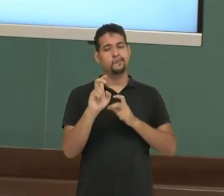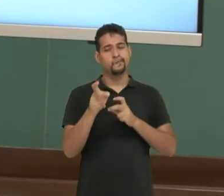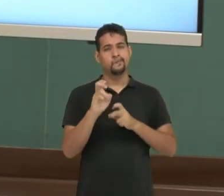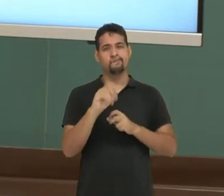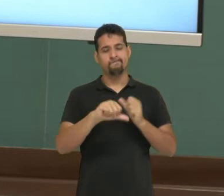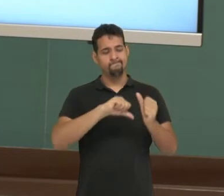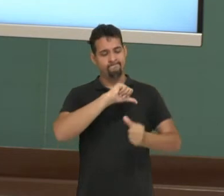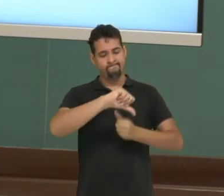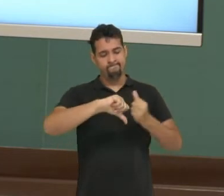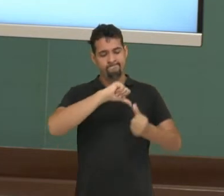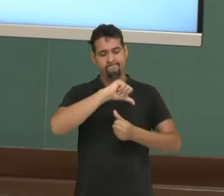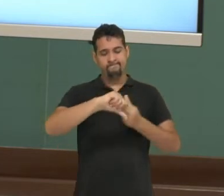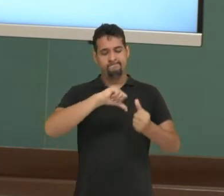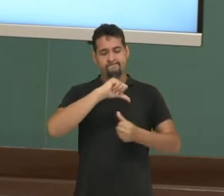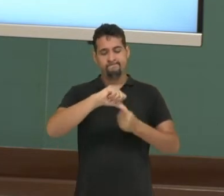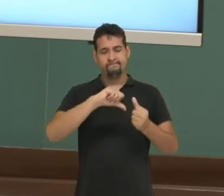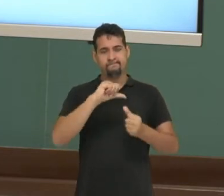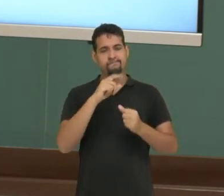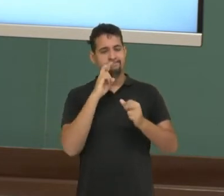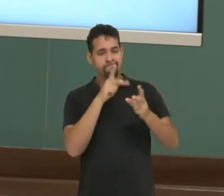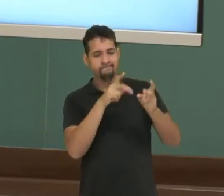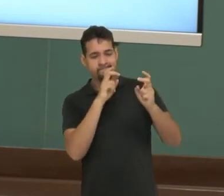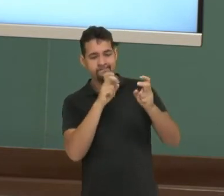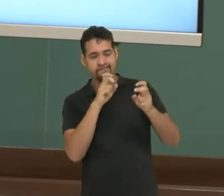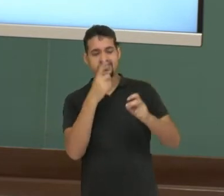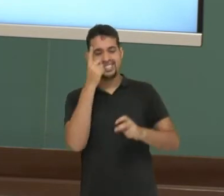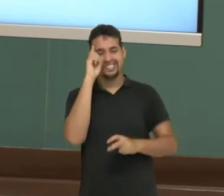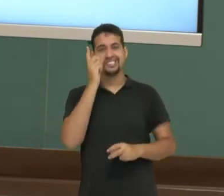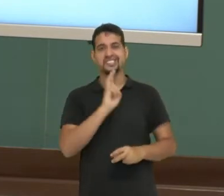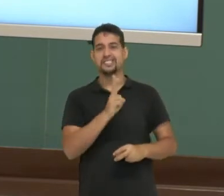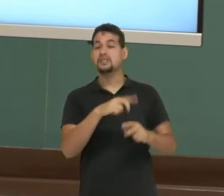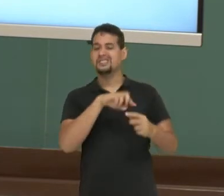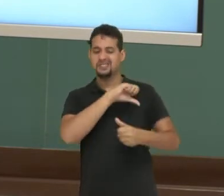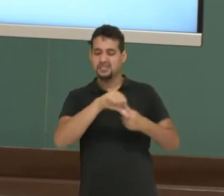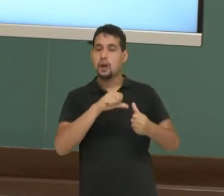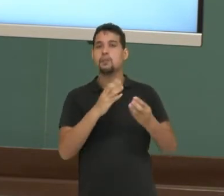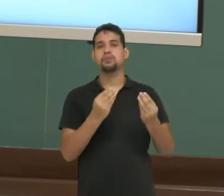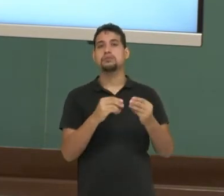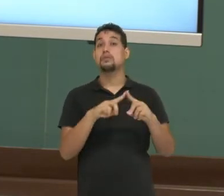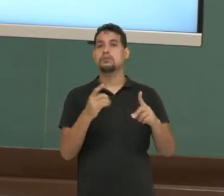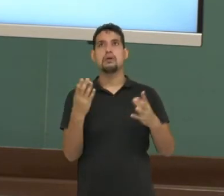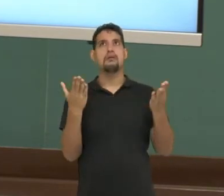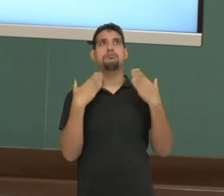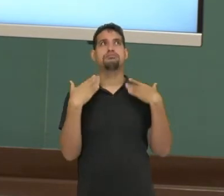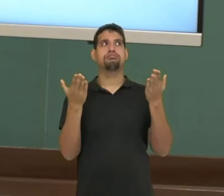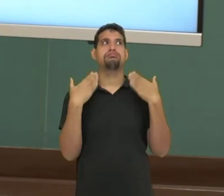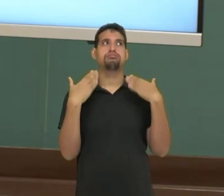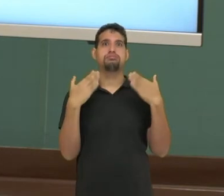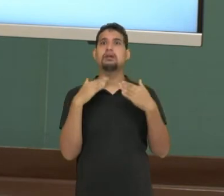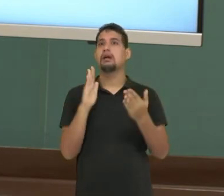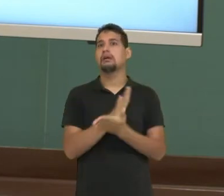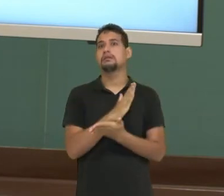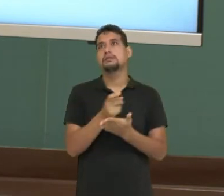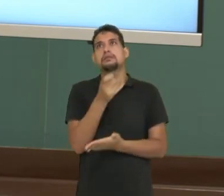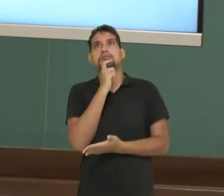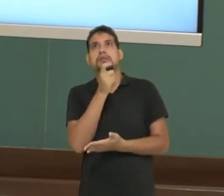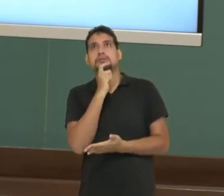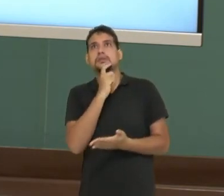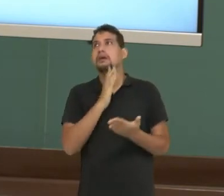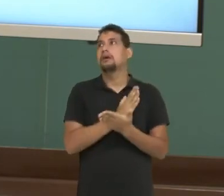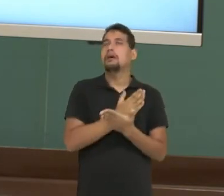essa mudança. Nós percebemos no nosso dia a dia, né? Um dia muito calor, outro dia muito